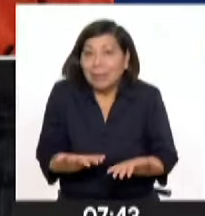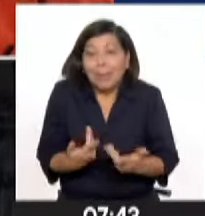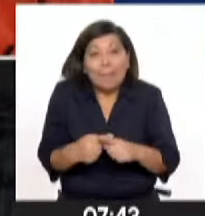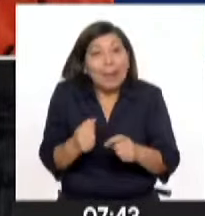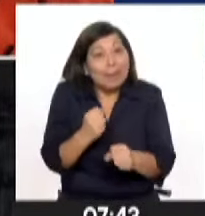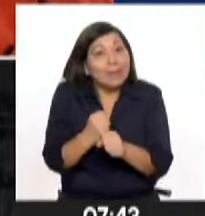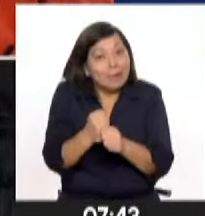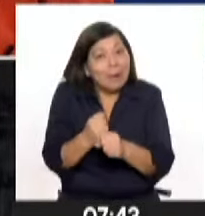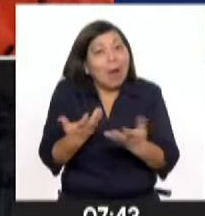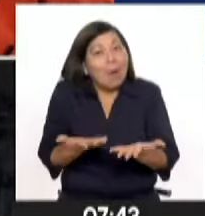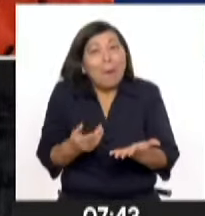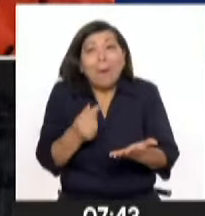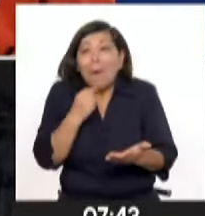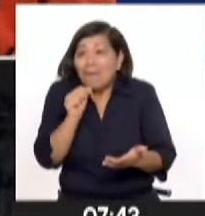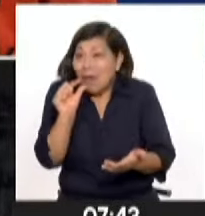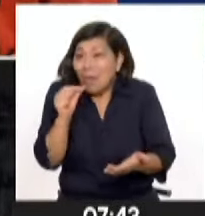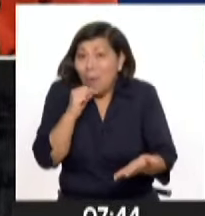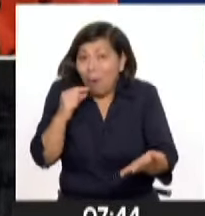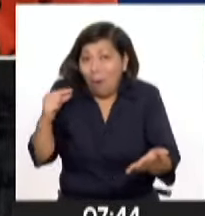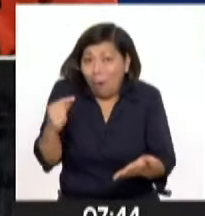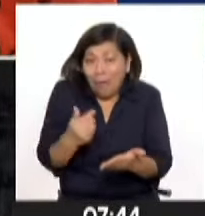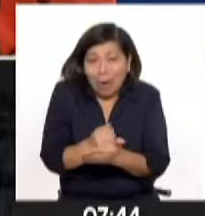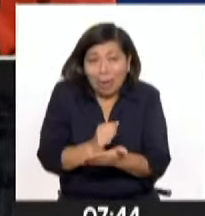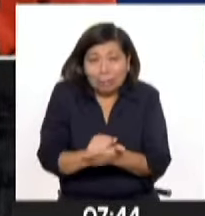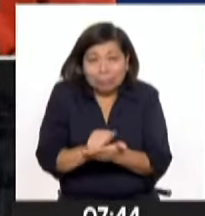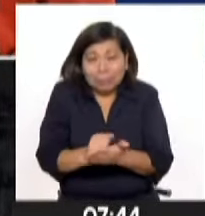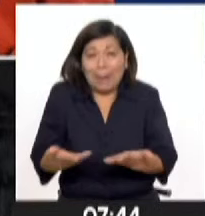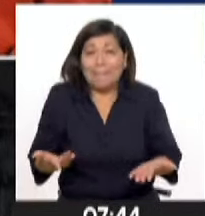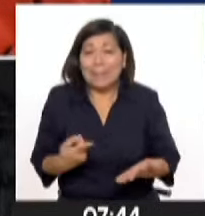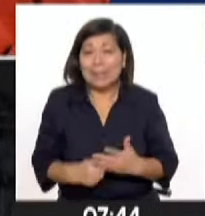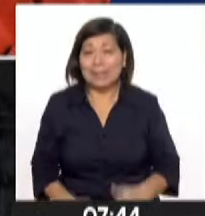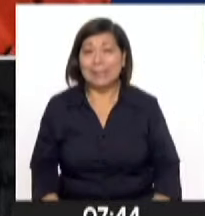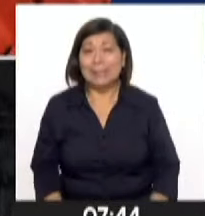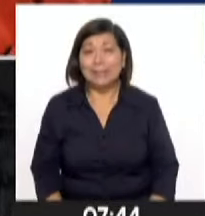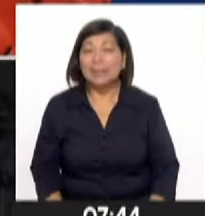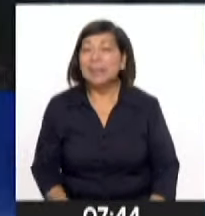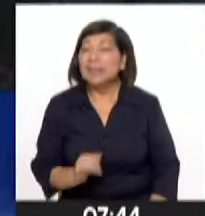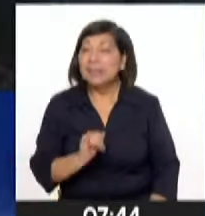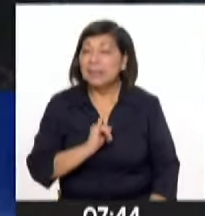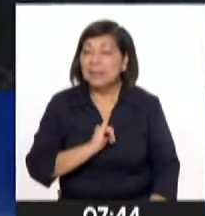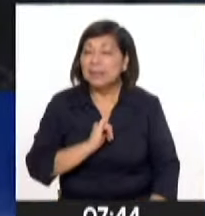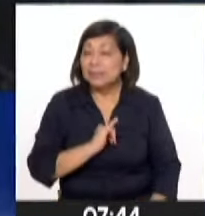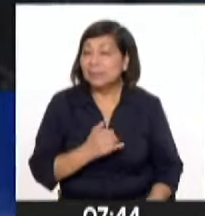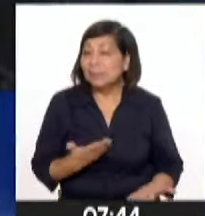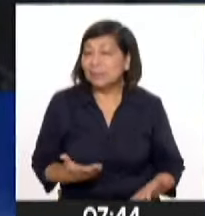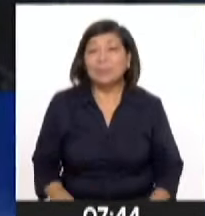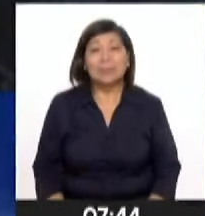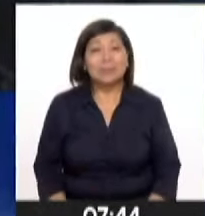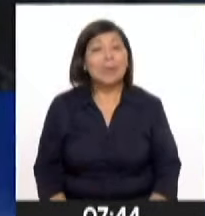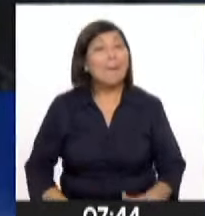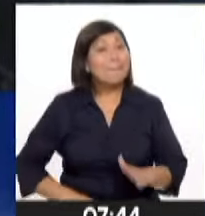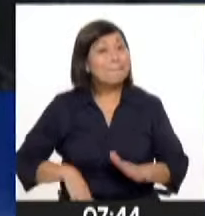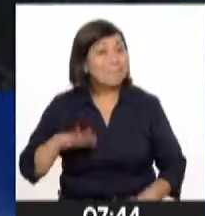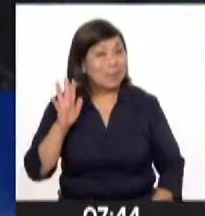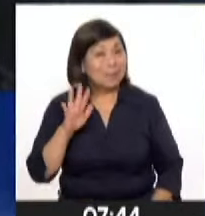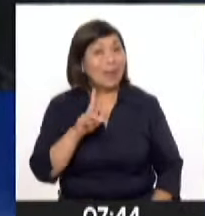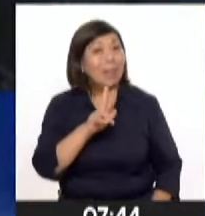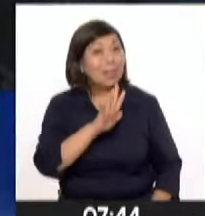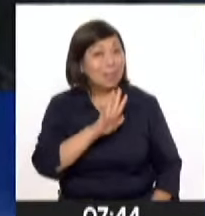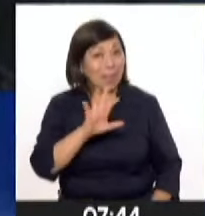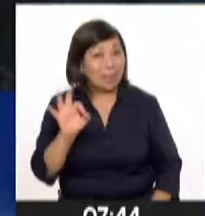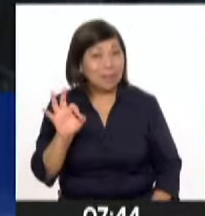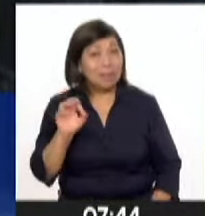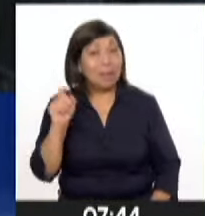ventana de trabajo son de escasos meses. Sí, para justamente la identificación de los más de 500